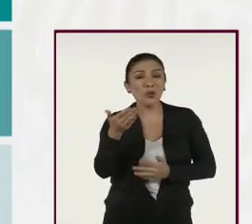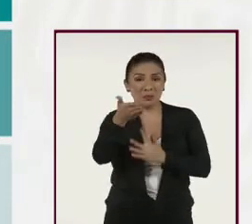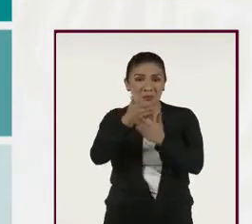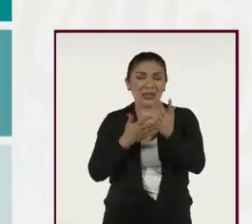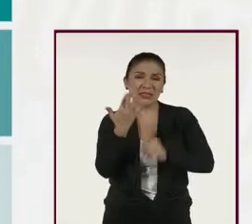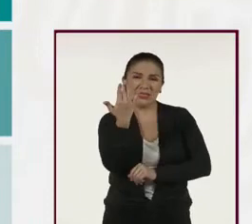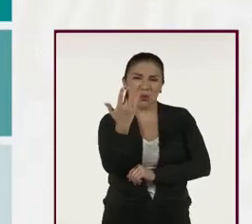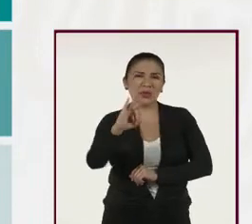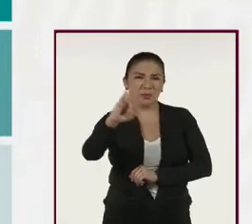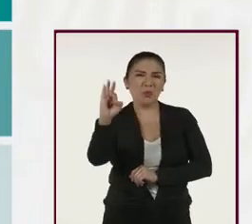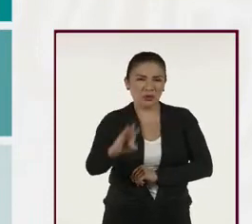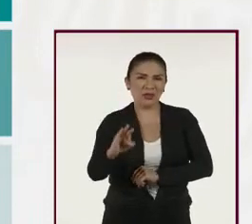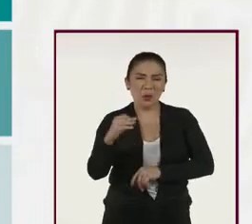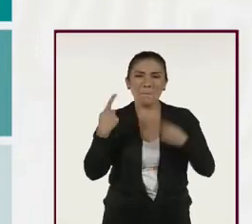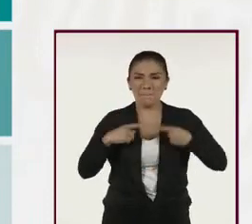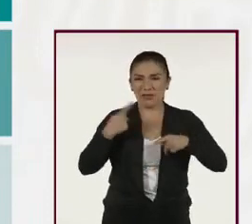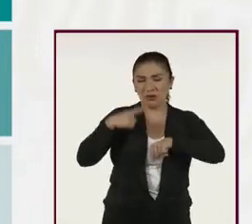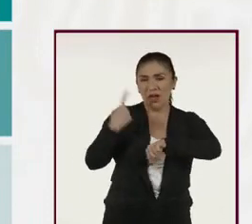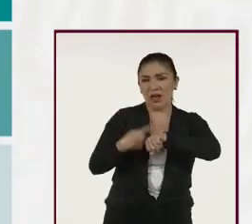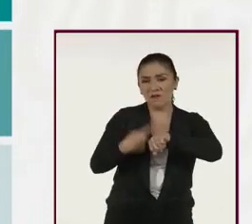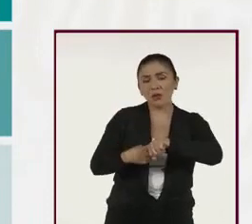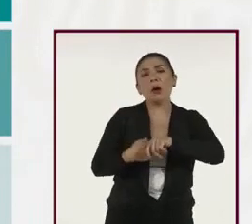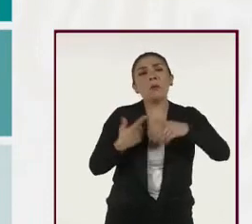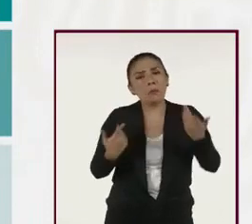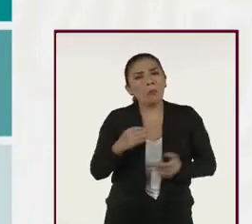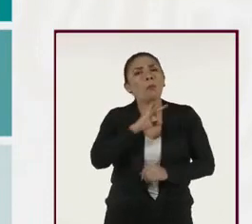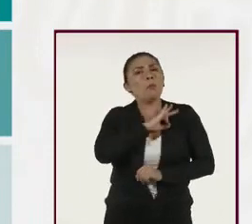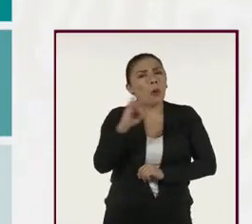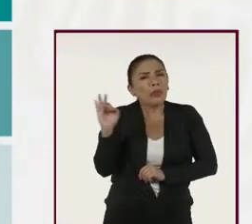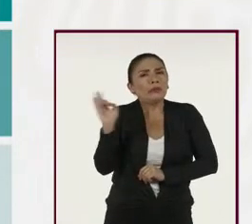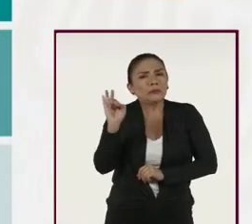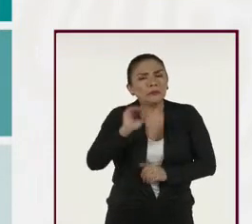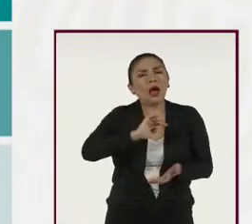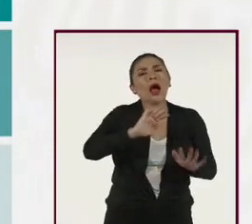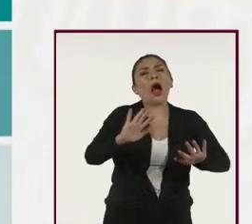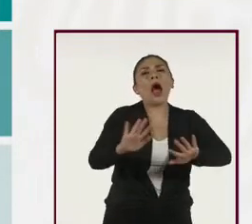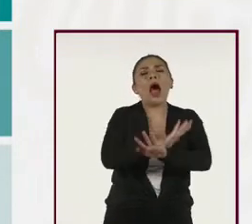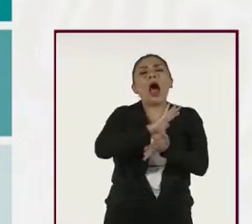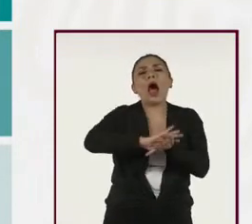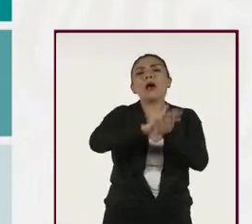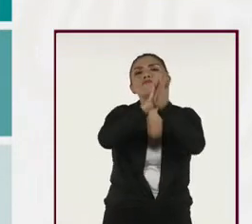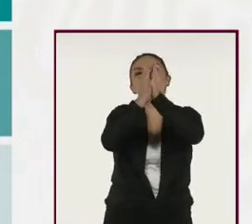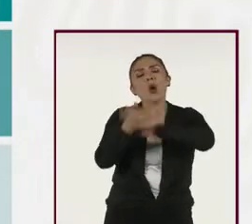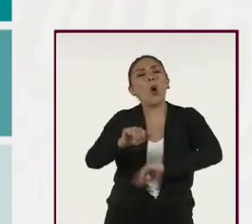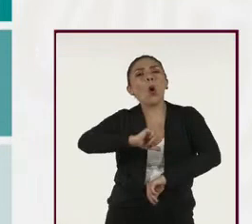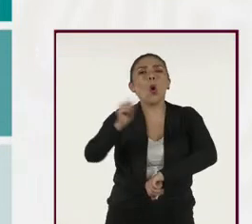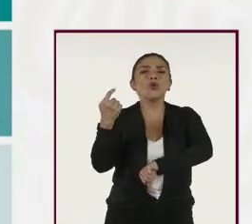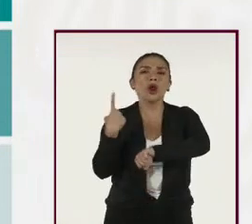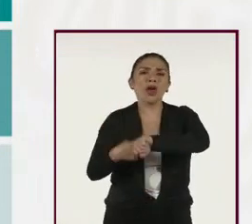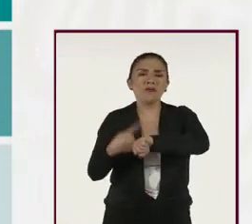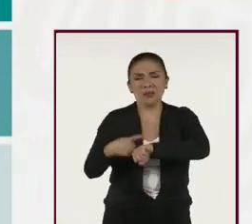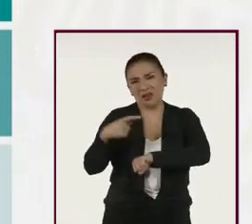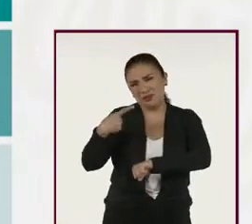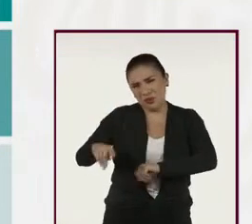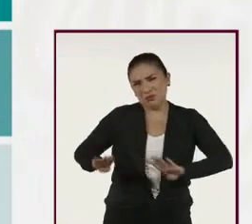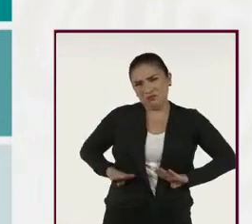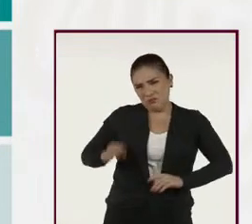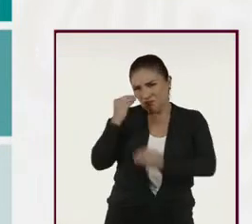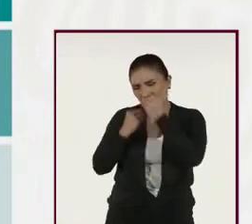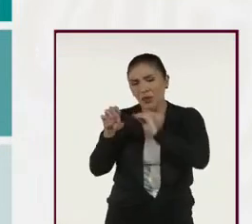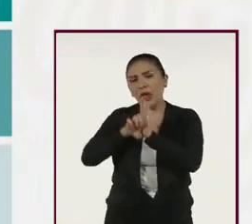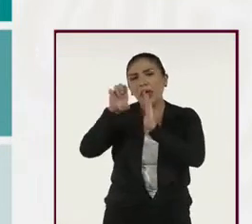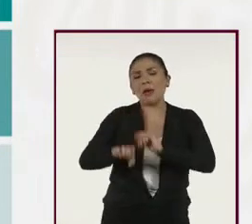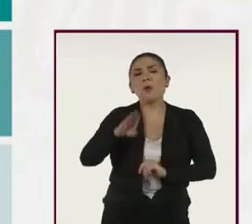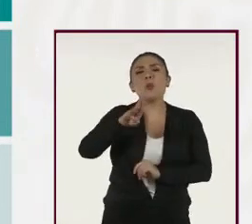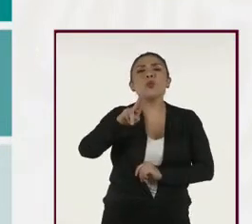50% de los pacientes con anorexia se habla que pueden transitar hacia otra conducta, a otro trastorno de la conducta alimentaria, como es